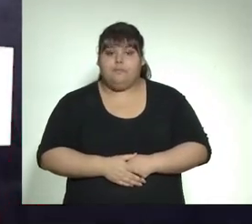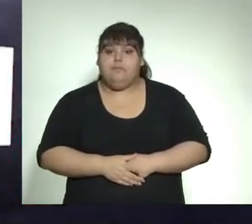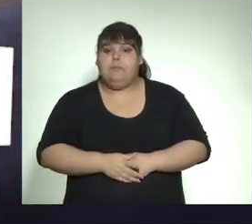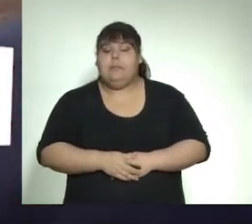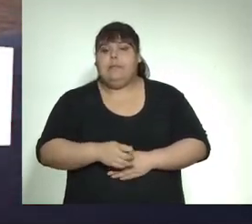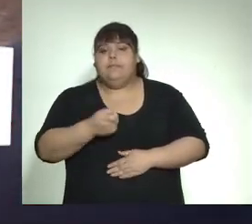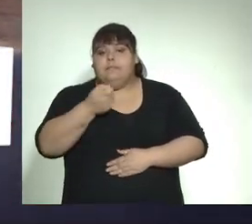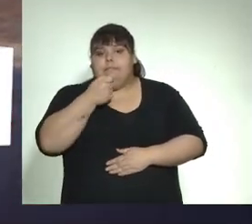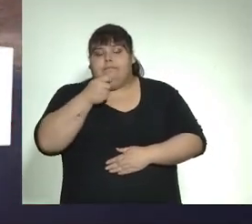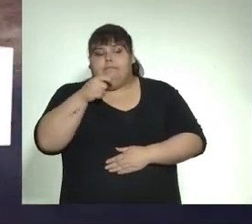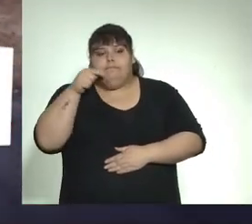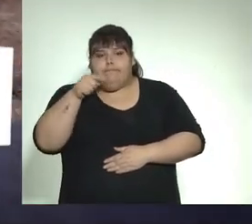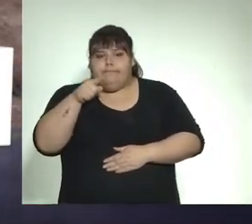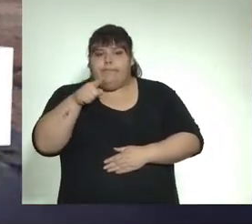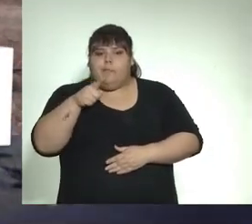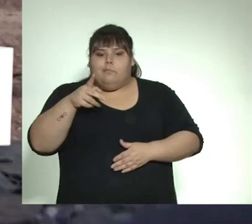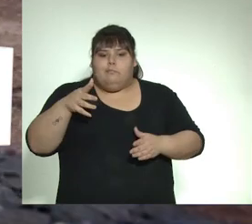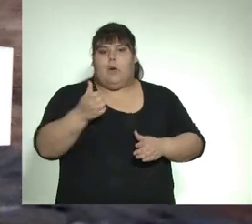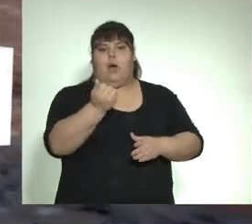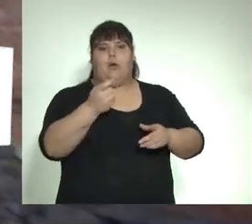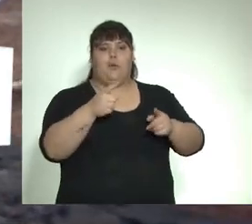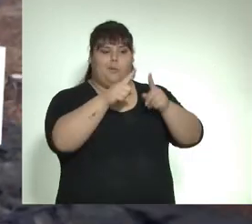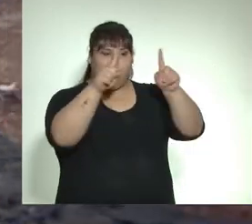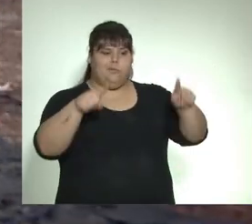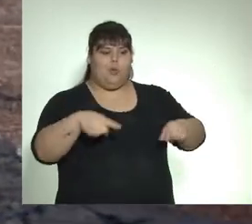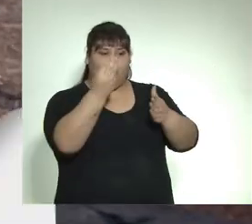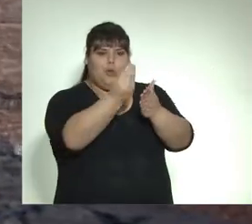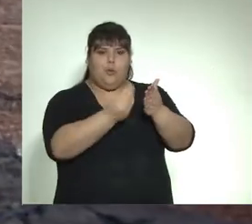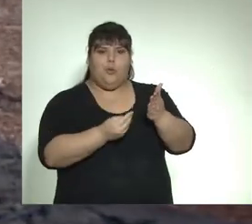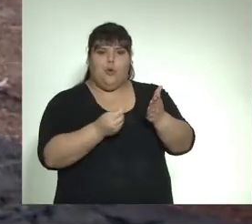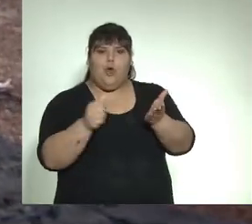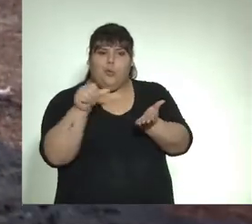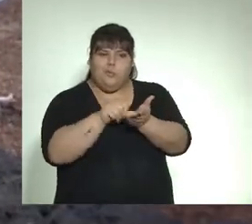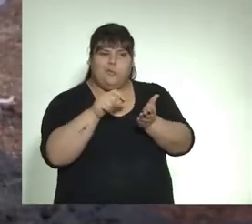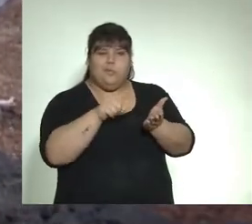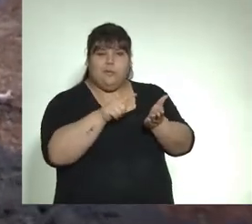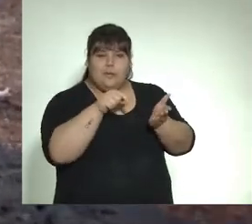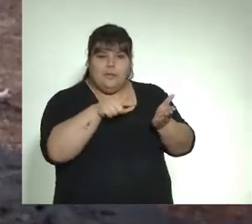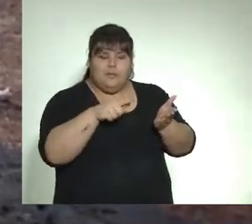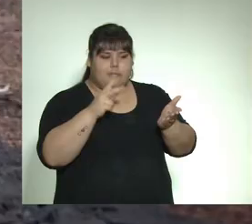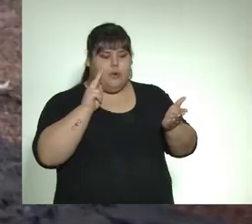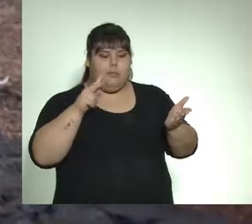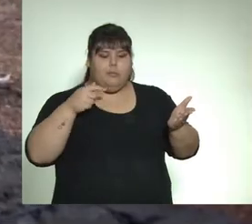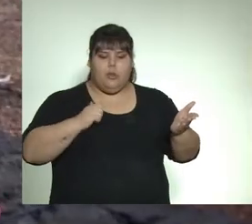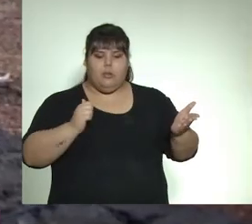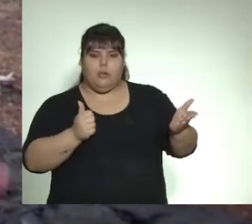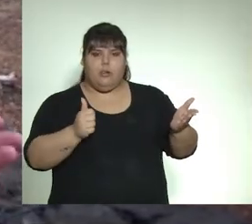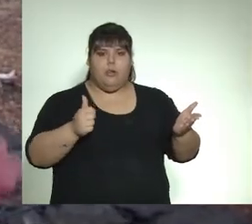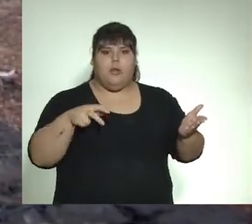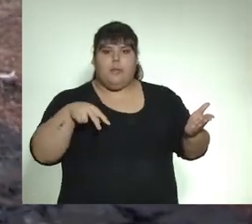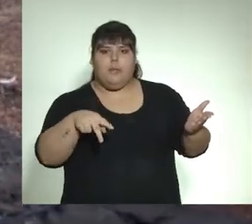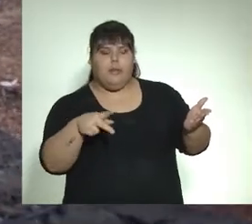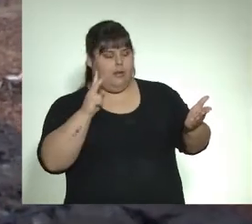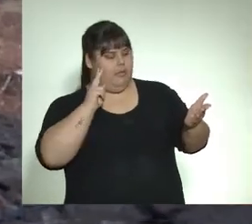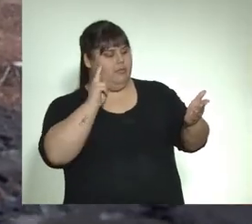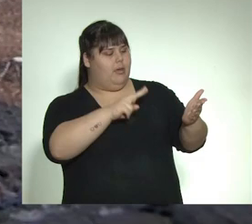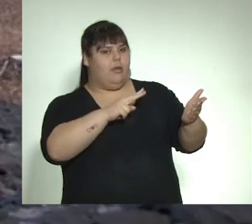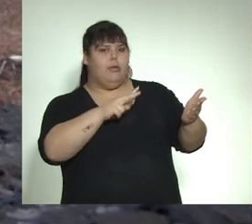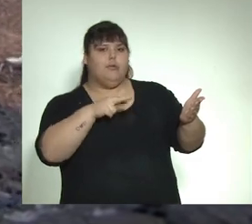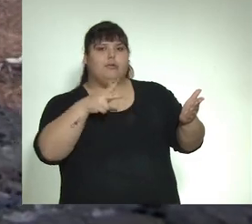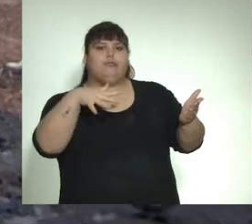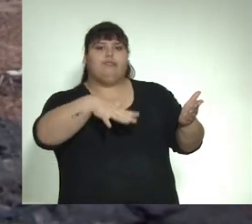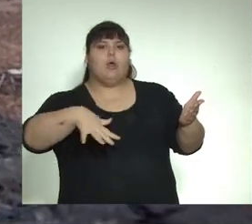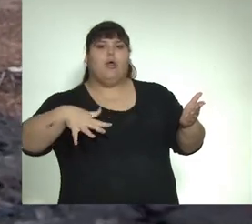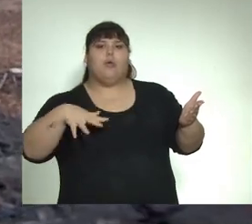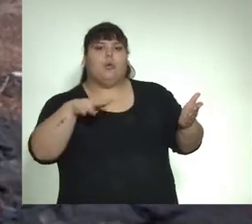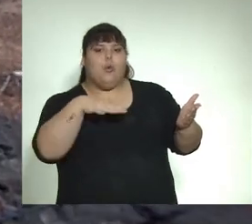Si vos te agarrás un mapa de la ciudad vieja, cuando está abajo decís, bueno, estoy acá, estoy parado acá, o